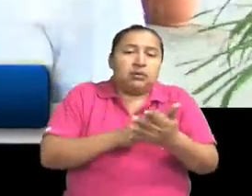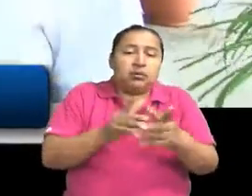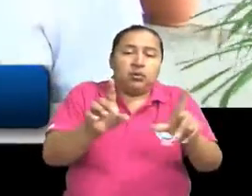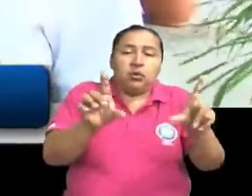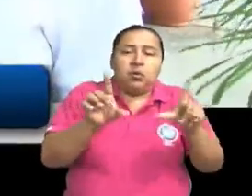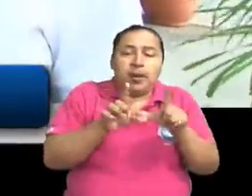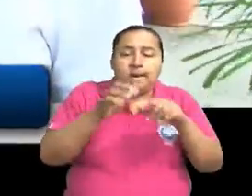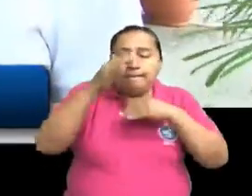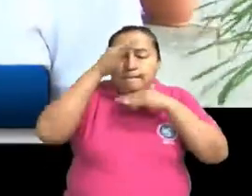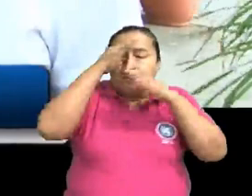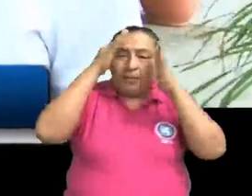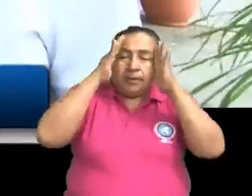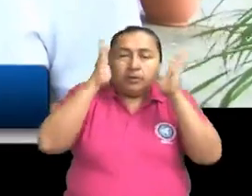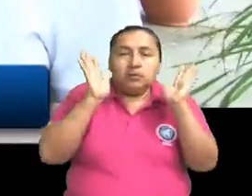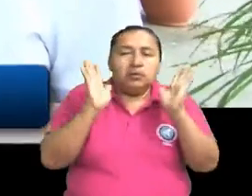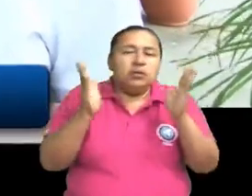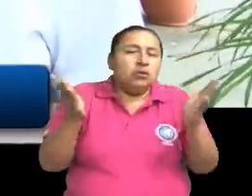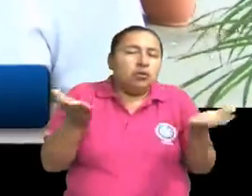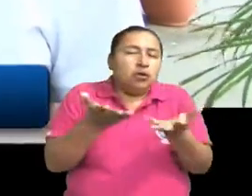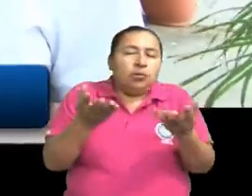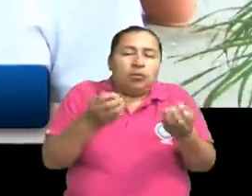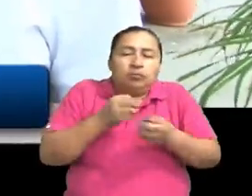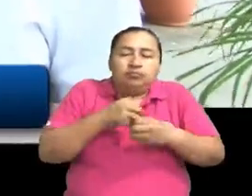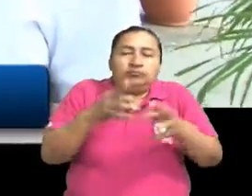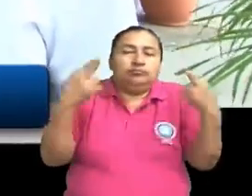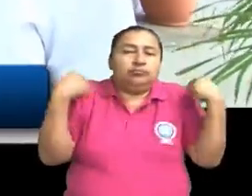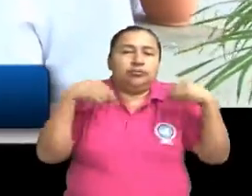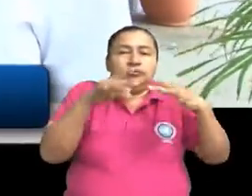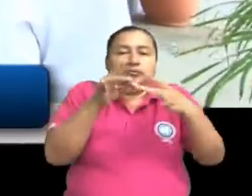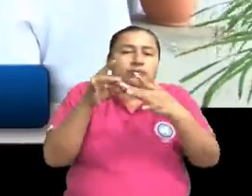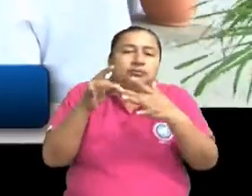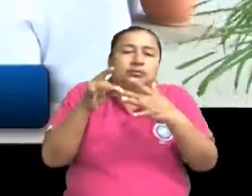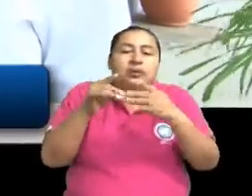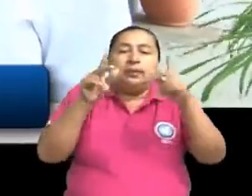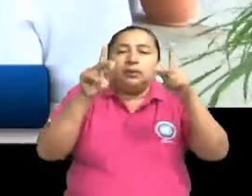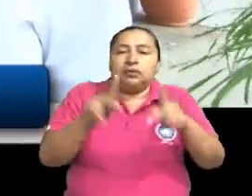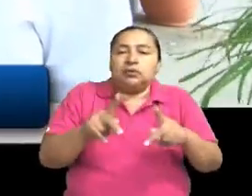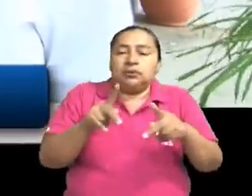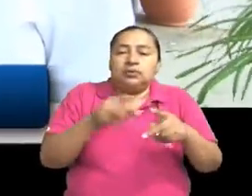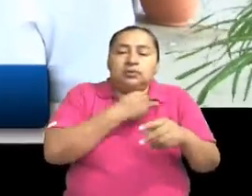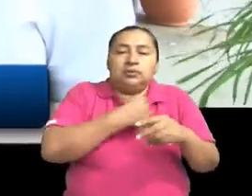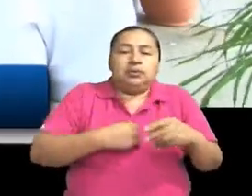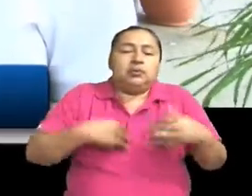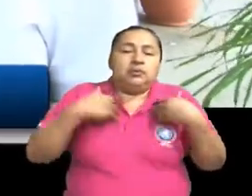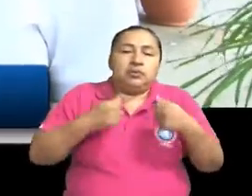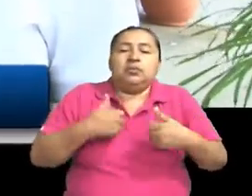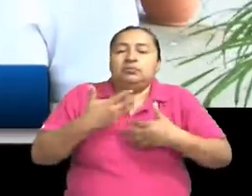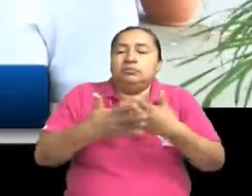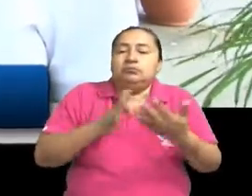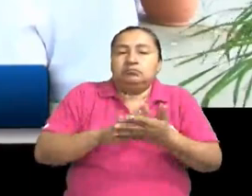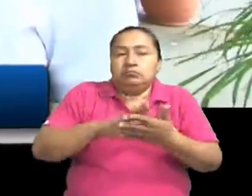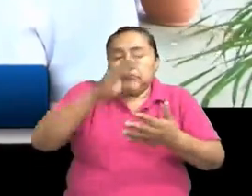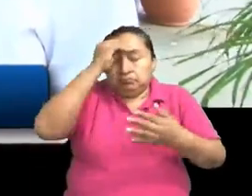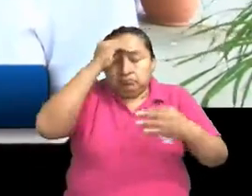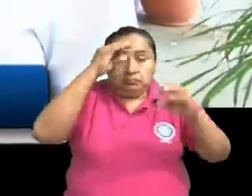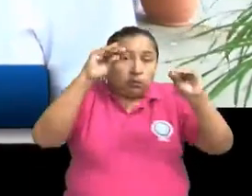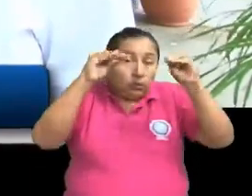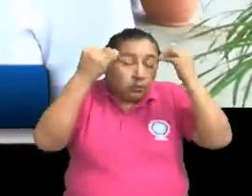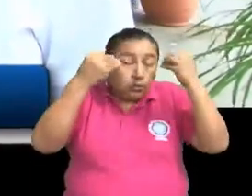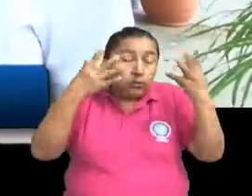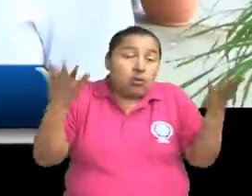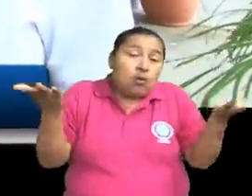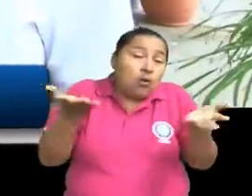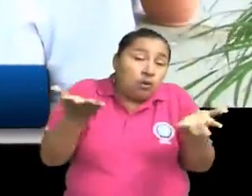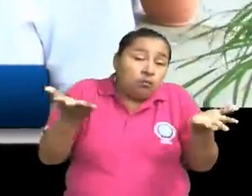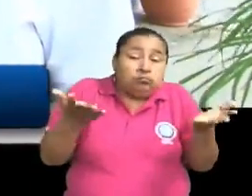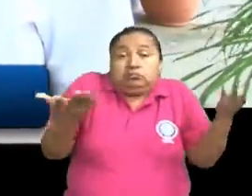¿verdad? ¿Cómo se ha profesionalizado el personal del Ministerio de Salud? ¿Han recibido cursos? Porque